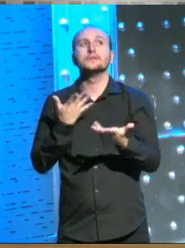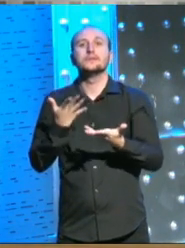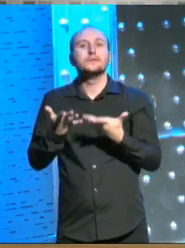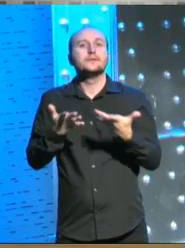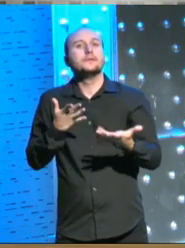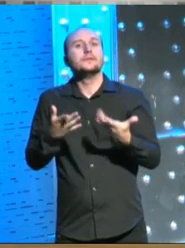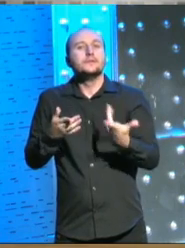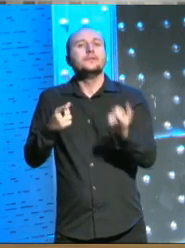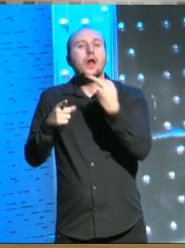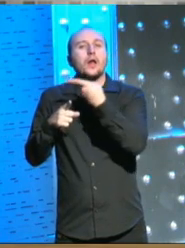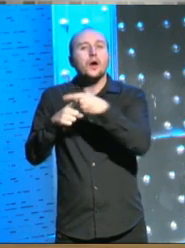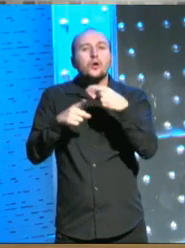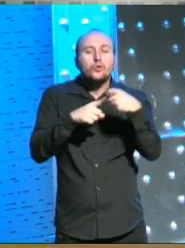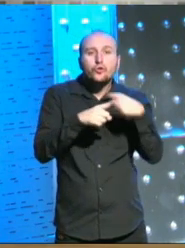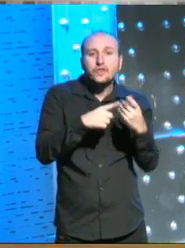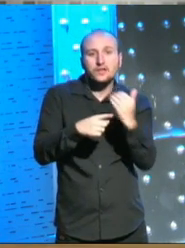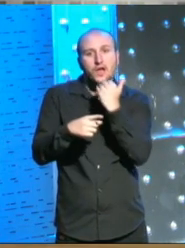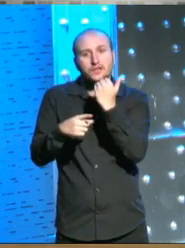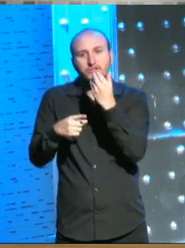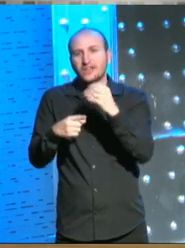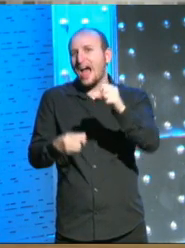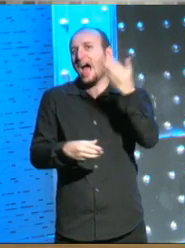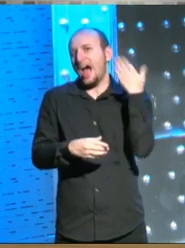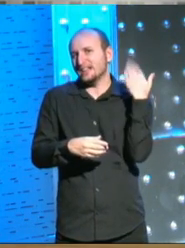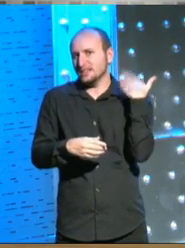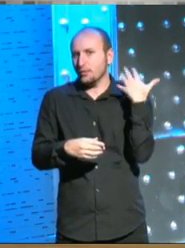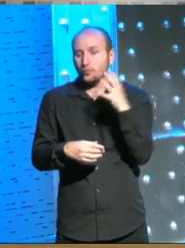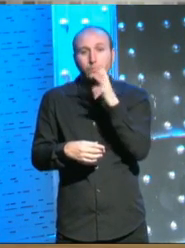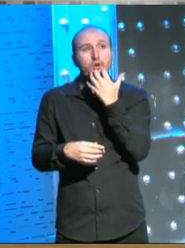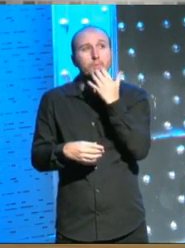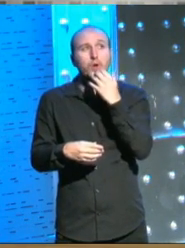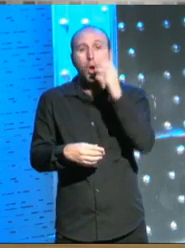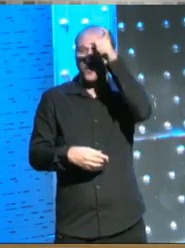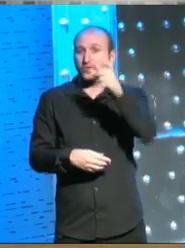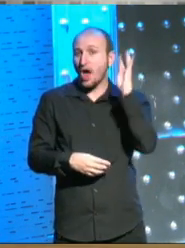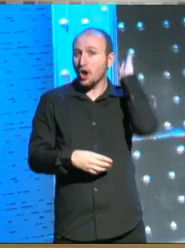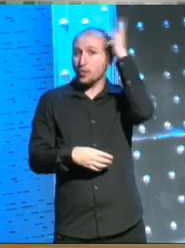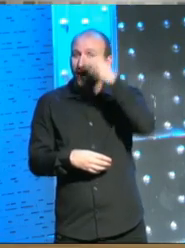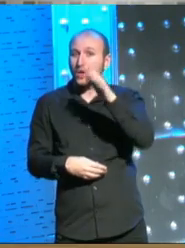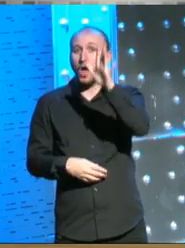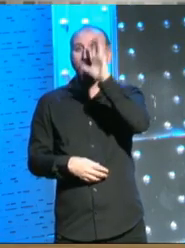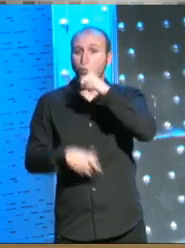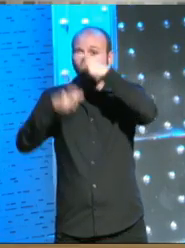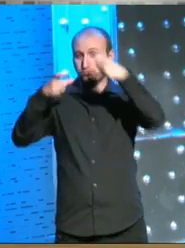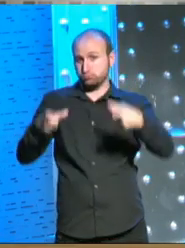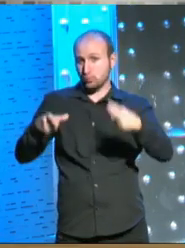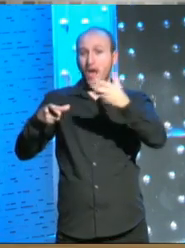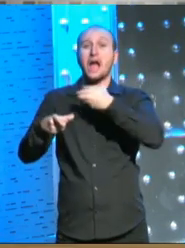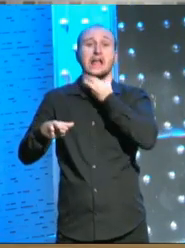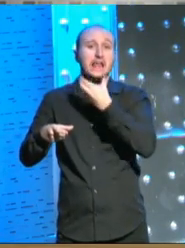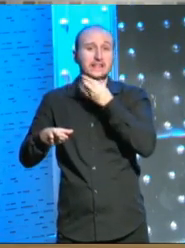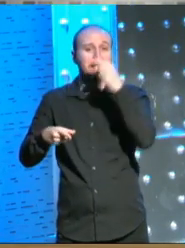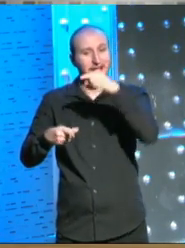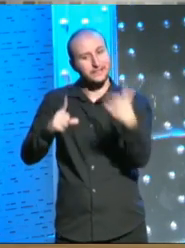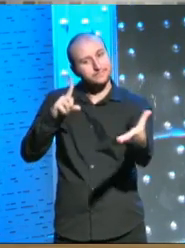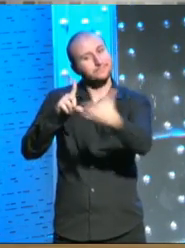los fundamentos de la imagen digital son muy arcaicos, ¿eh? Los romanos descubrieron que en las termas donde se bañaban con agua